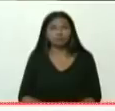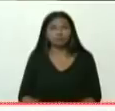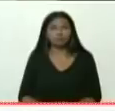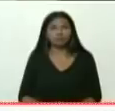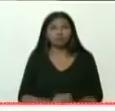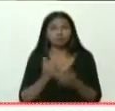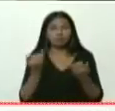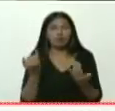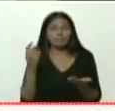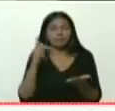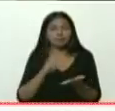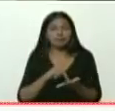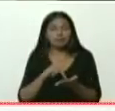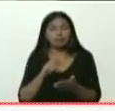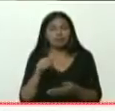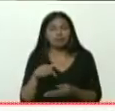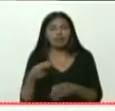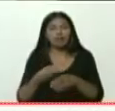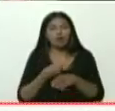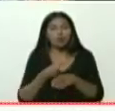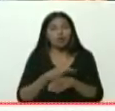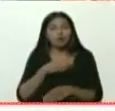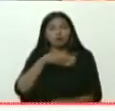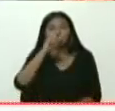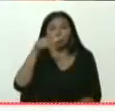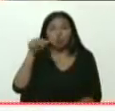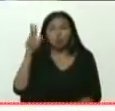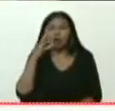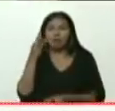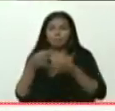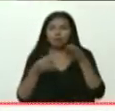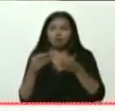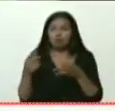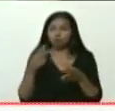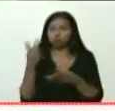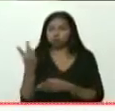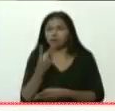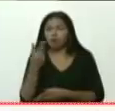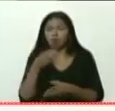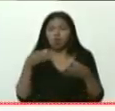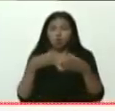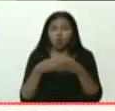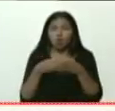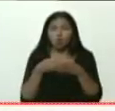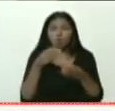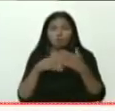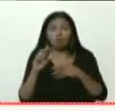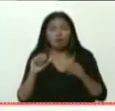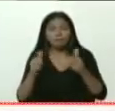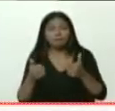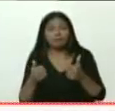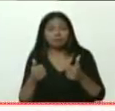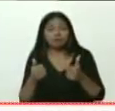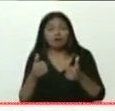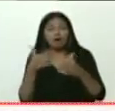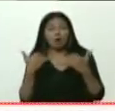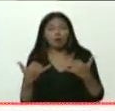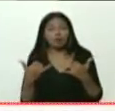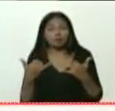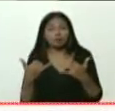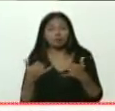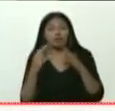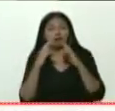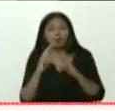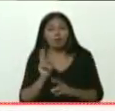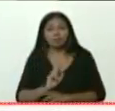Ahora estuvo aquí el gobierno de Noruega y habló con ellos y habló con nosotros. Vamos a ver qué iniciativas surgen. Lo que